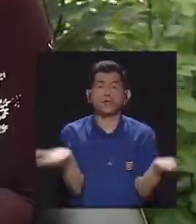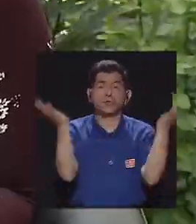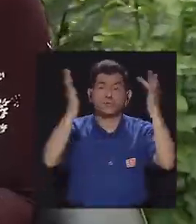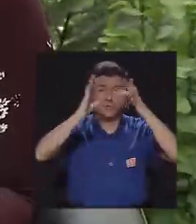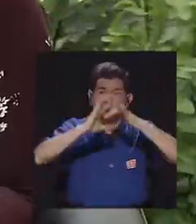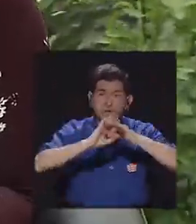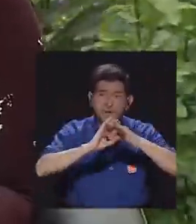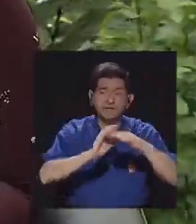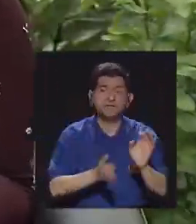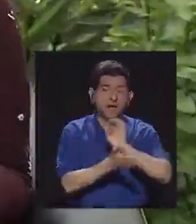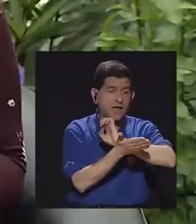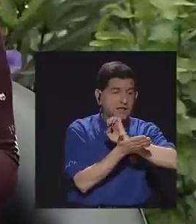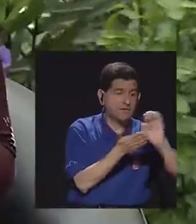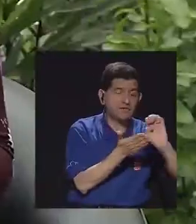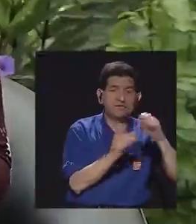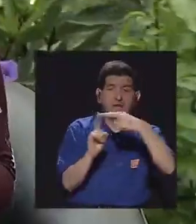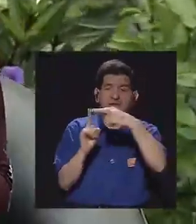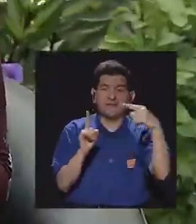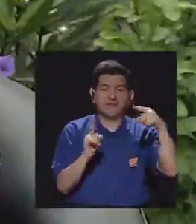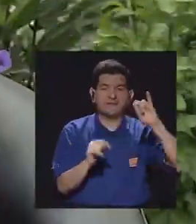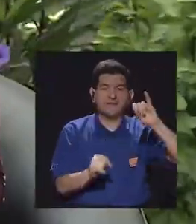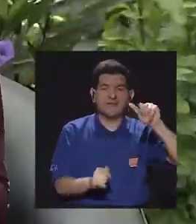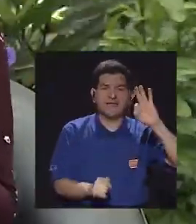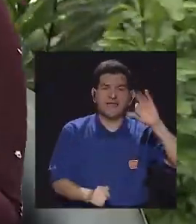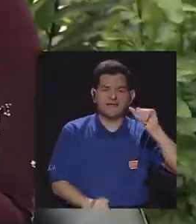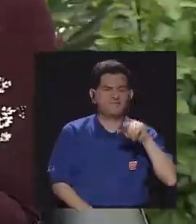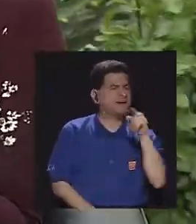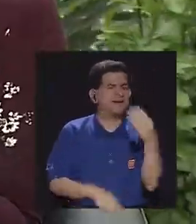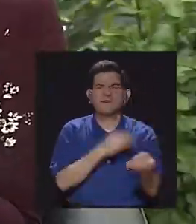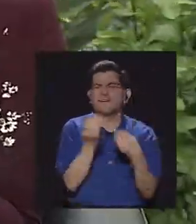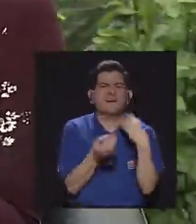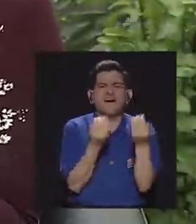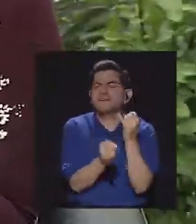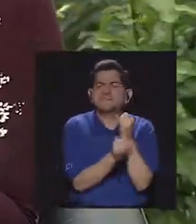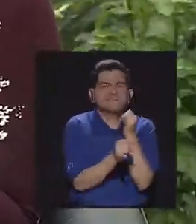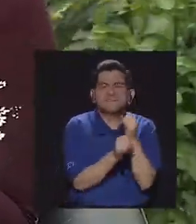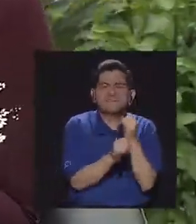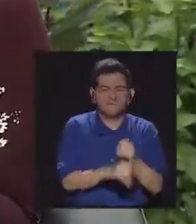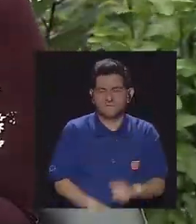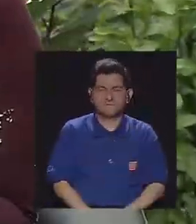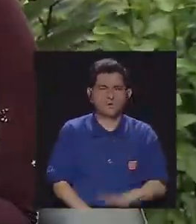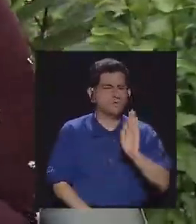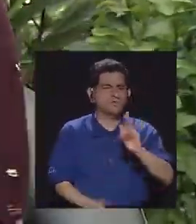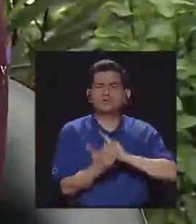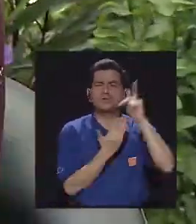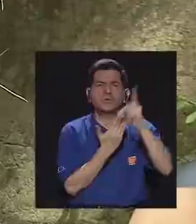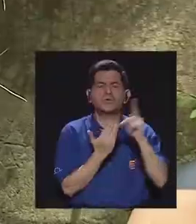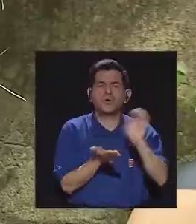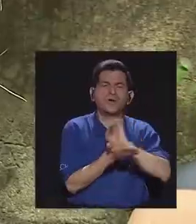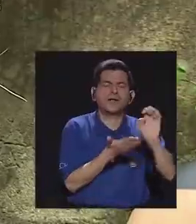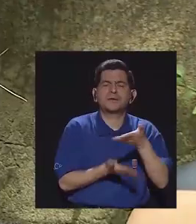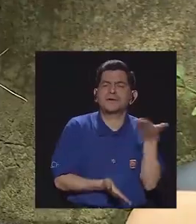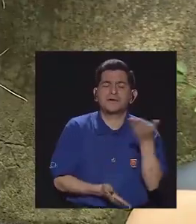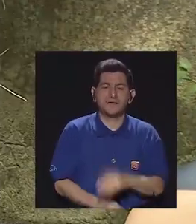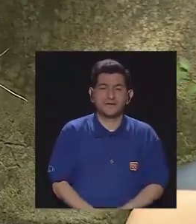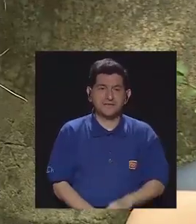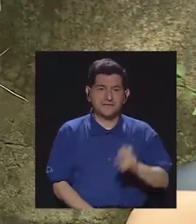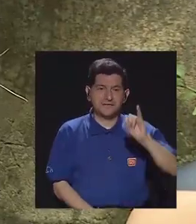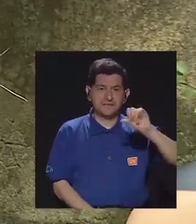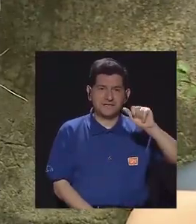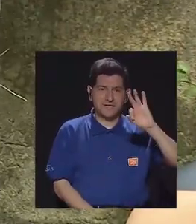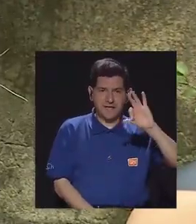tenga que ver con prevención desde el IAFA. ¿Qué hace el IAFA para? Okay. ¿En qué consiste el programa de prevención del IAFA? Bueno, el IAFA